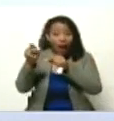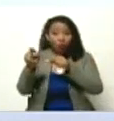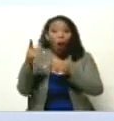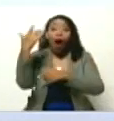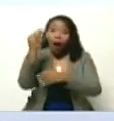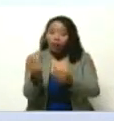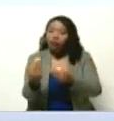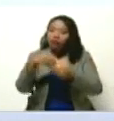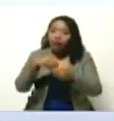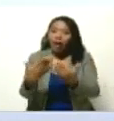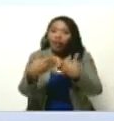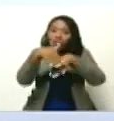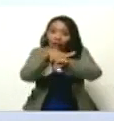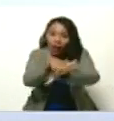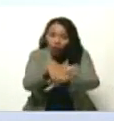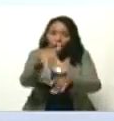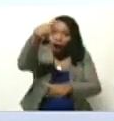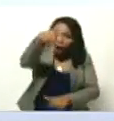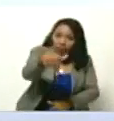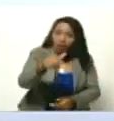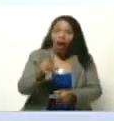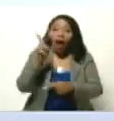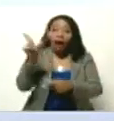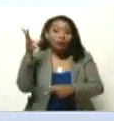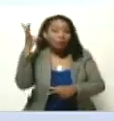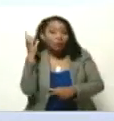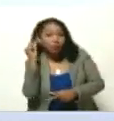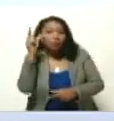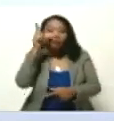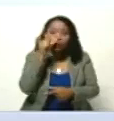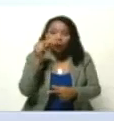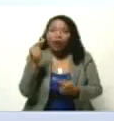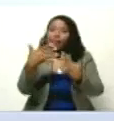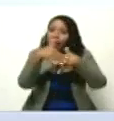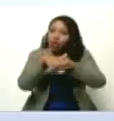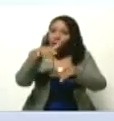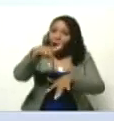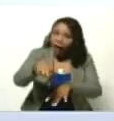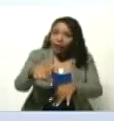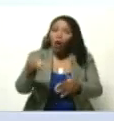incorporarlo. A ellas hay que incorporarla.